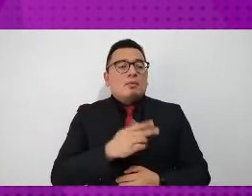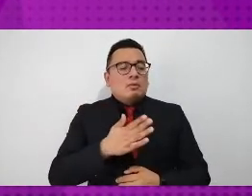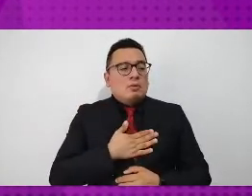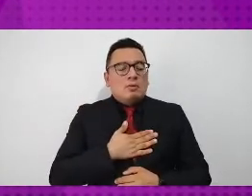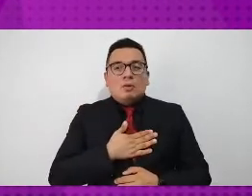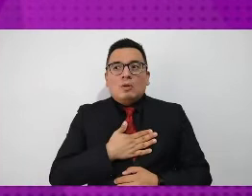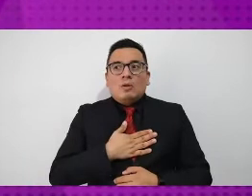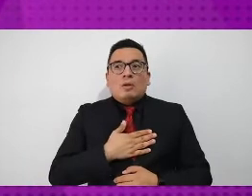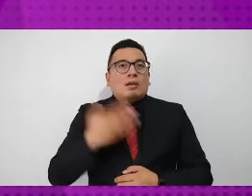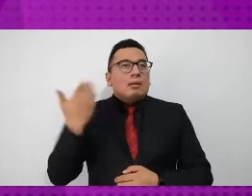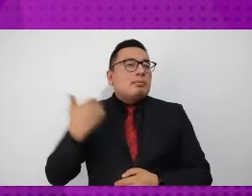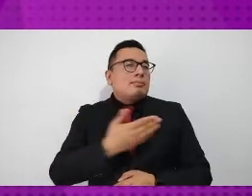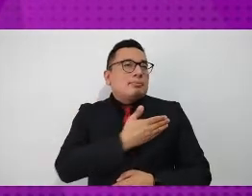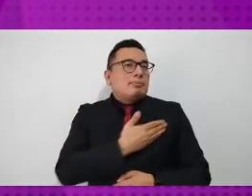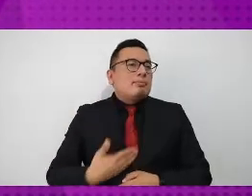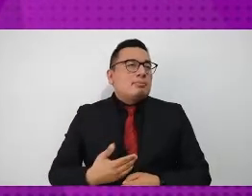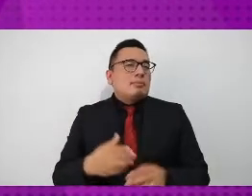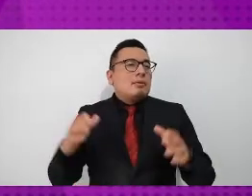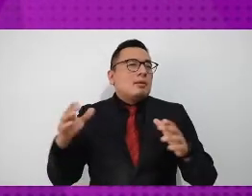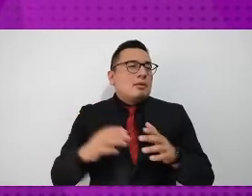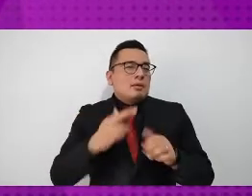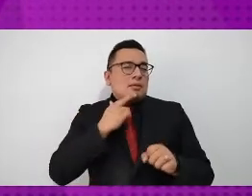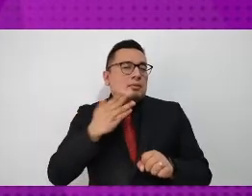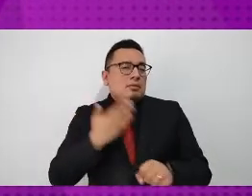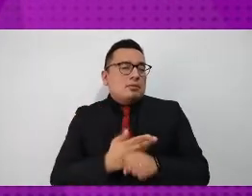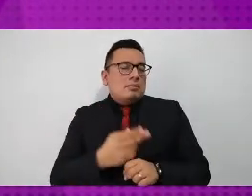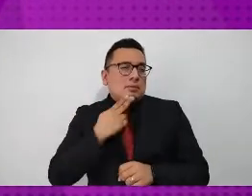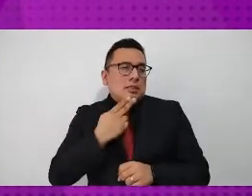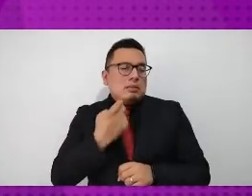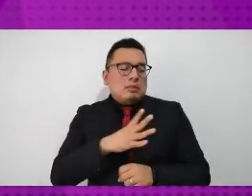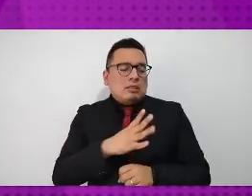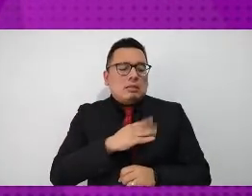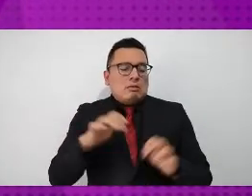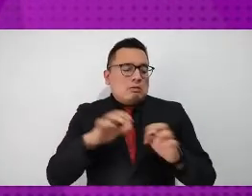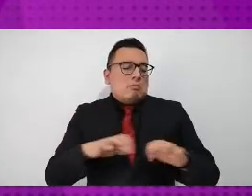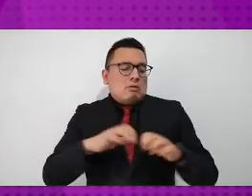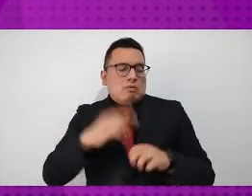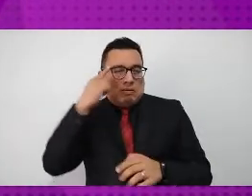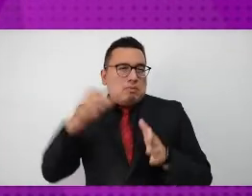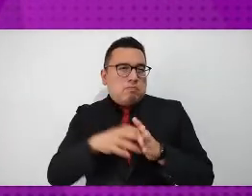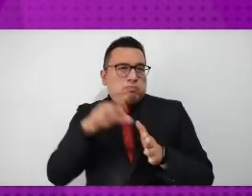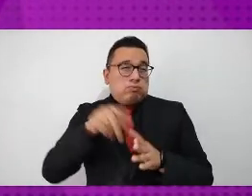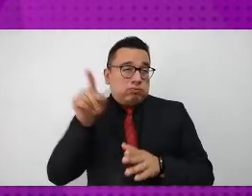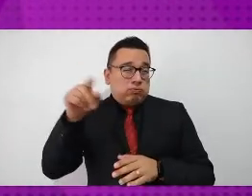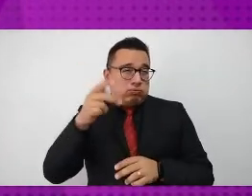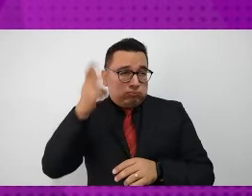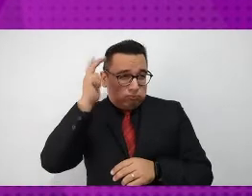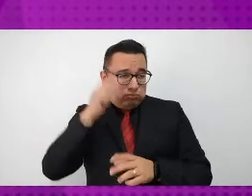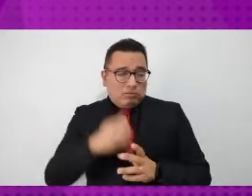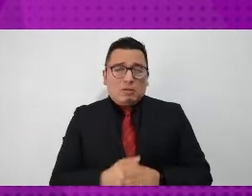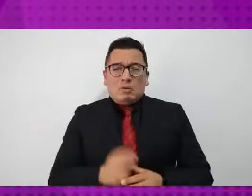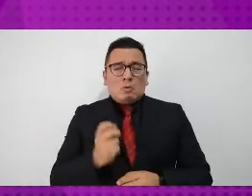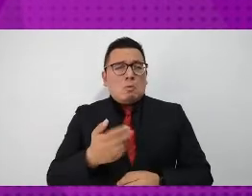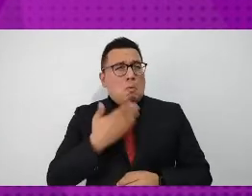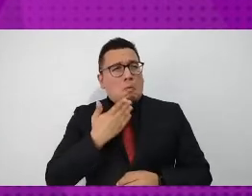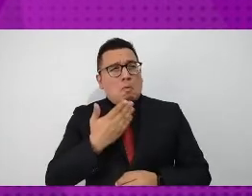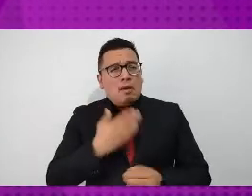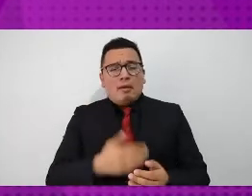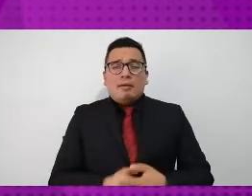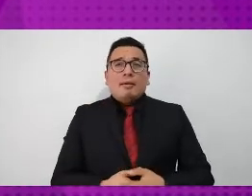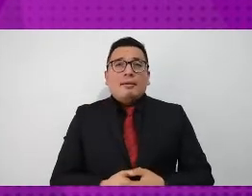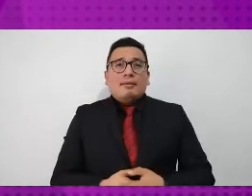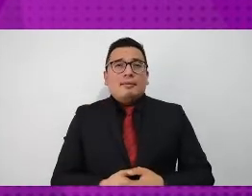de ser presidente de la comisión especial de la implementación una prueba piloto del horno electrónica en 'hidalgo' con resultados muy favorables